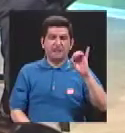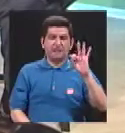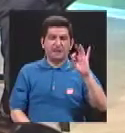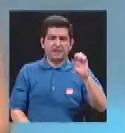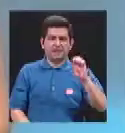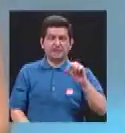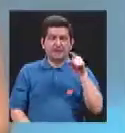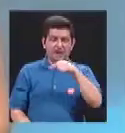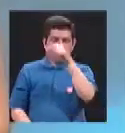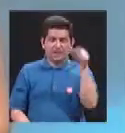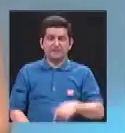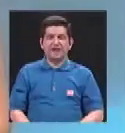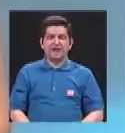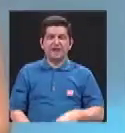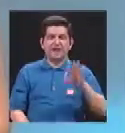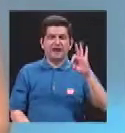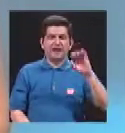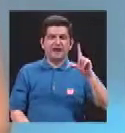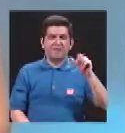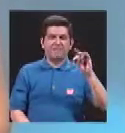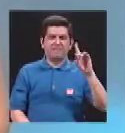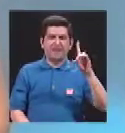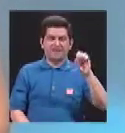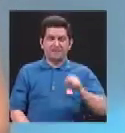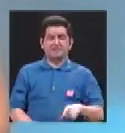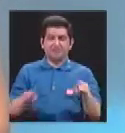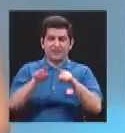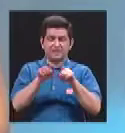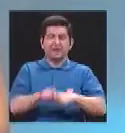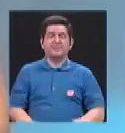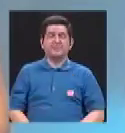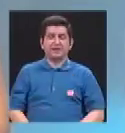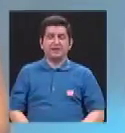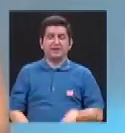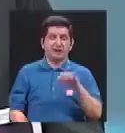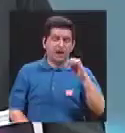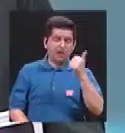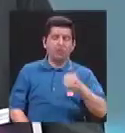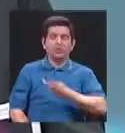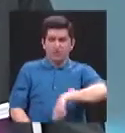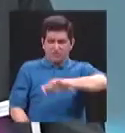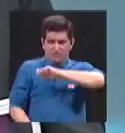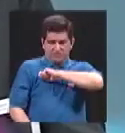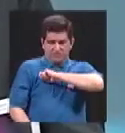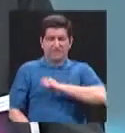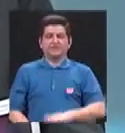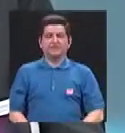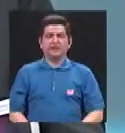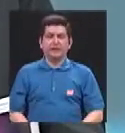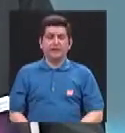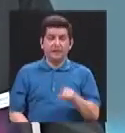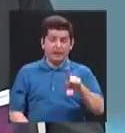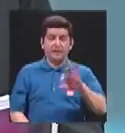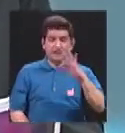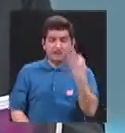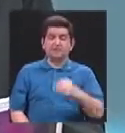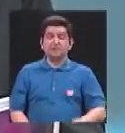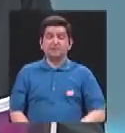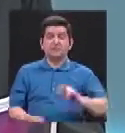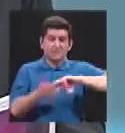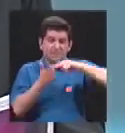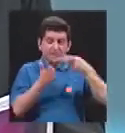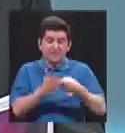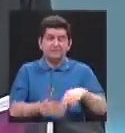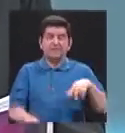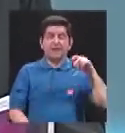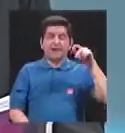Italia, como Flandes, como los Goya, por ejemplo. España. Efectivamente, eso fue realmente, en ese sentido